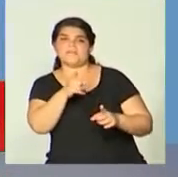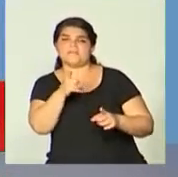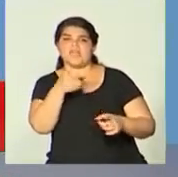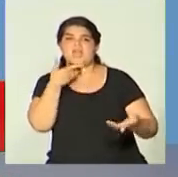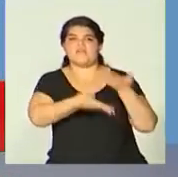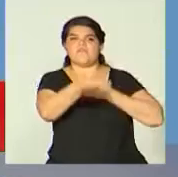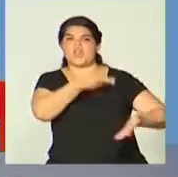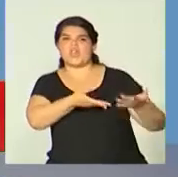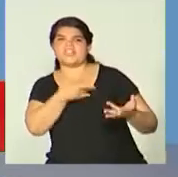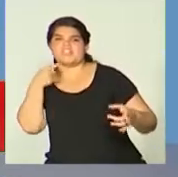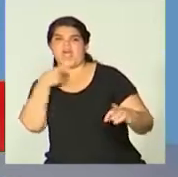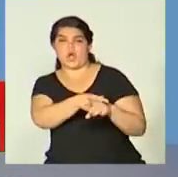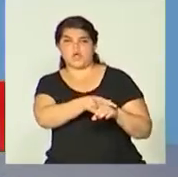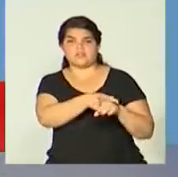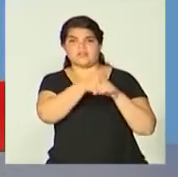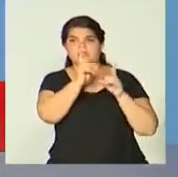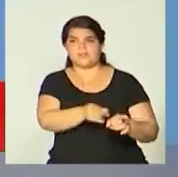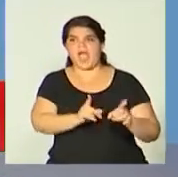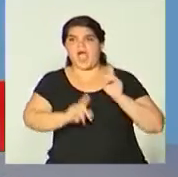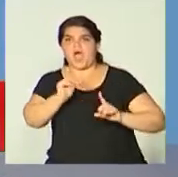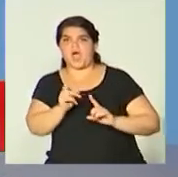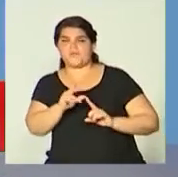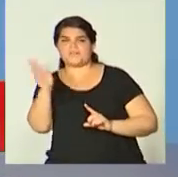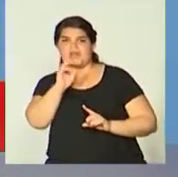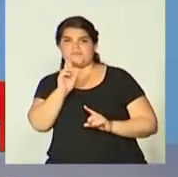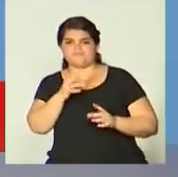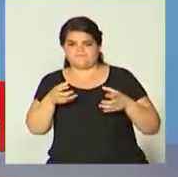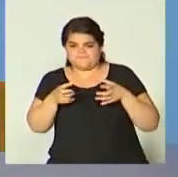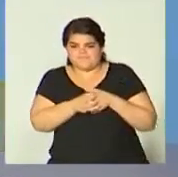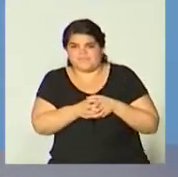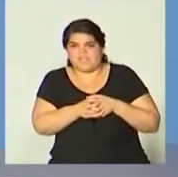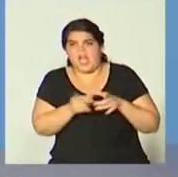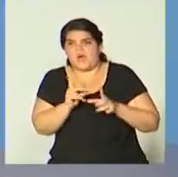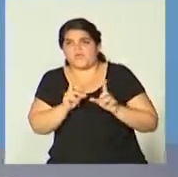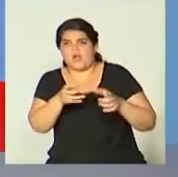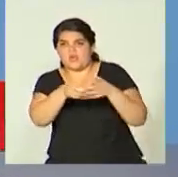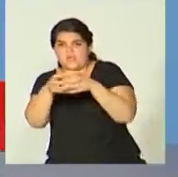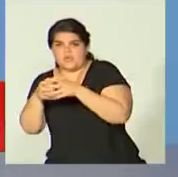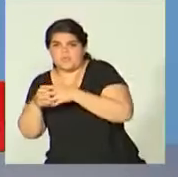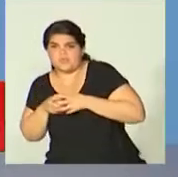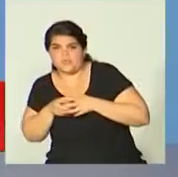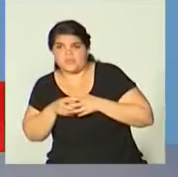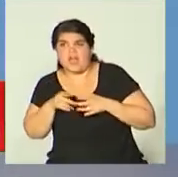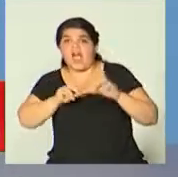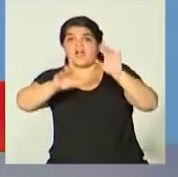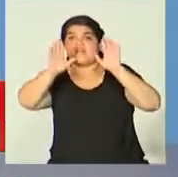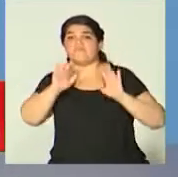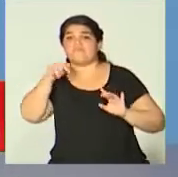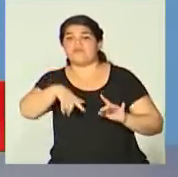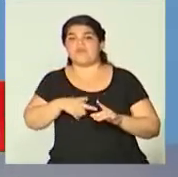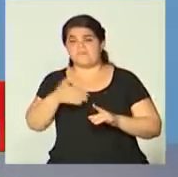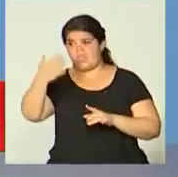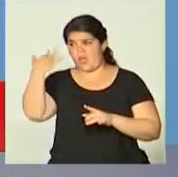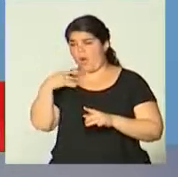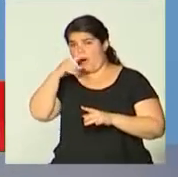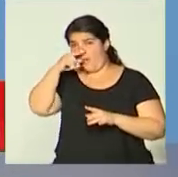esto invisibilizado no seremos grupos chicos agrupaciones bueno esto me parece que con un contexto último